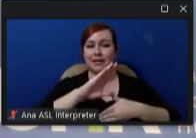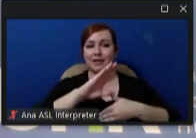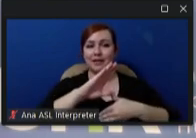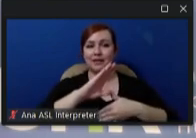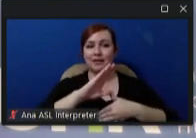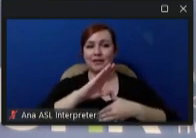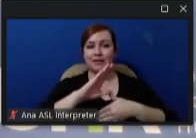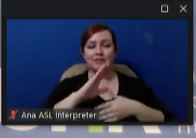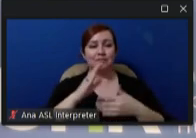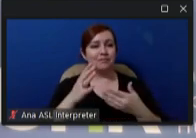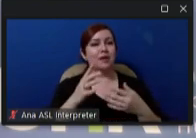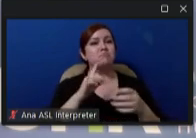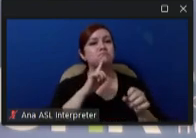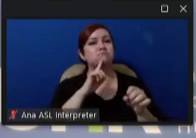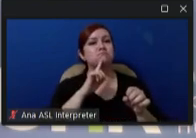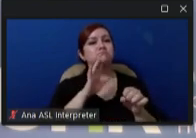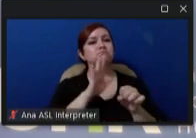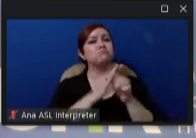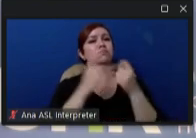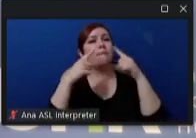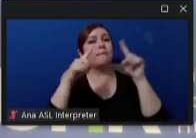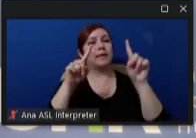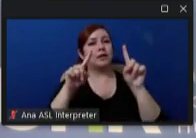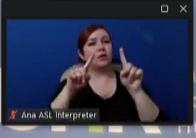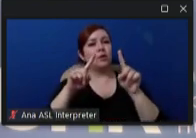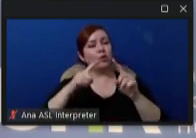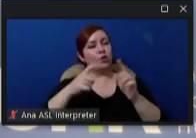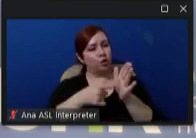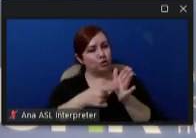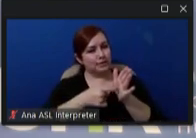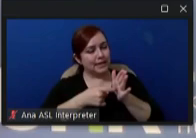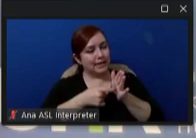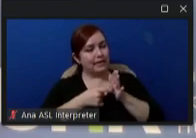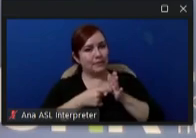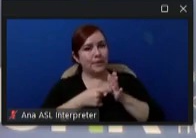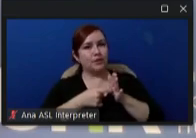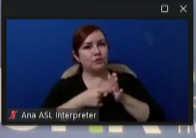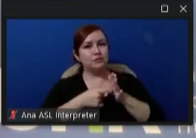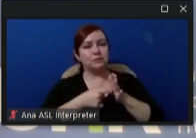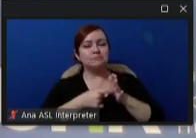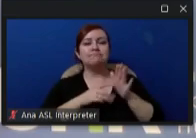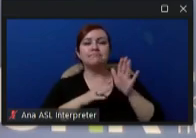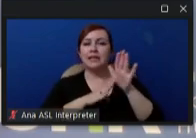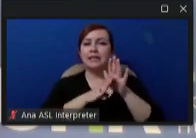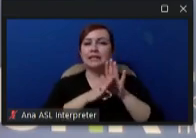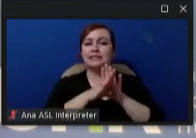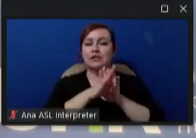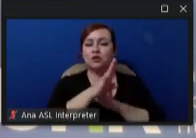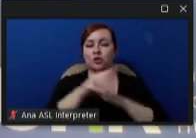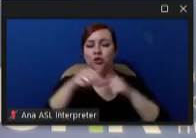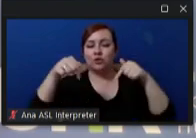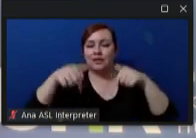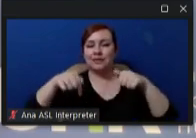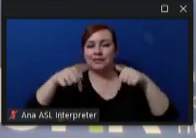cumplir con los requerimientos mínimos para el desarrollo de estas